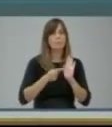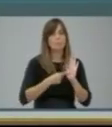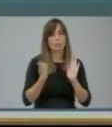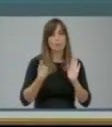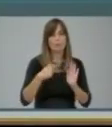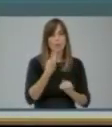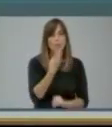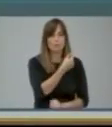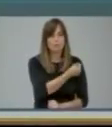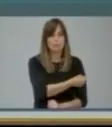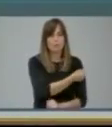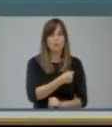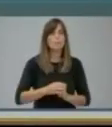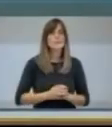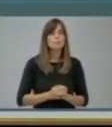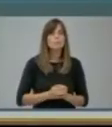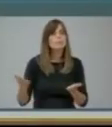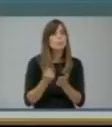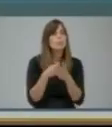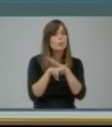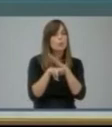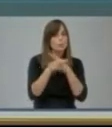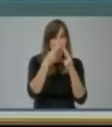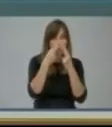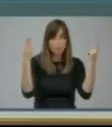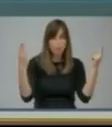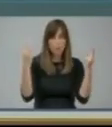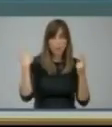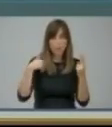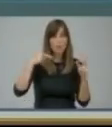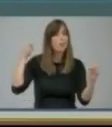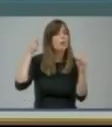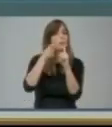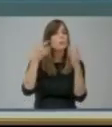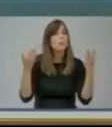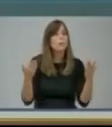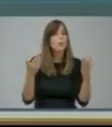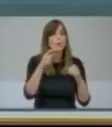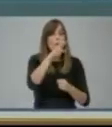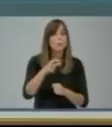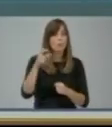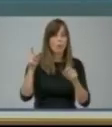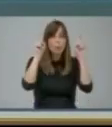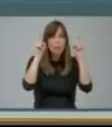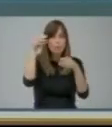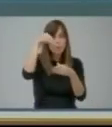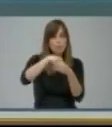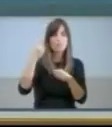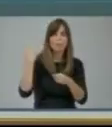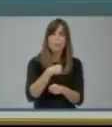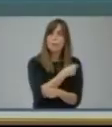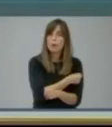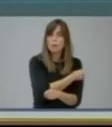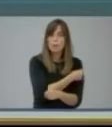para conseguir este este hito de conseguir que la población educativa llegue vacunada está en la disposición